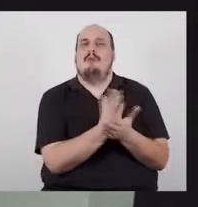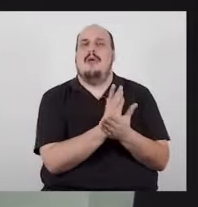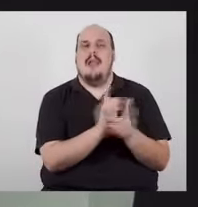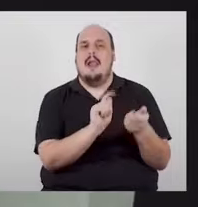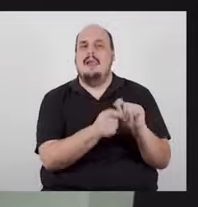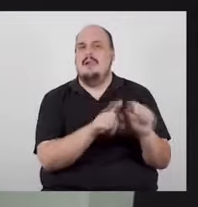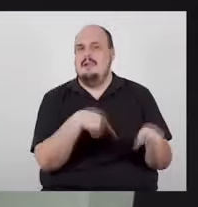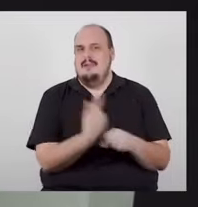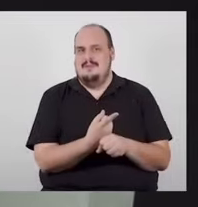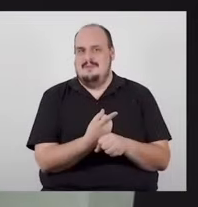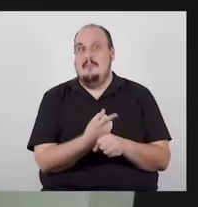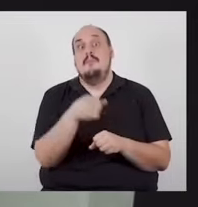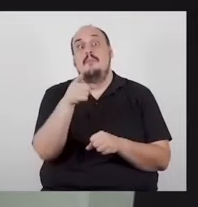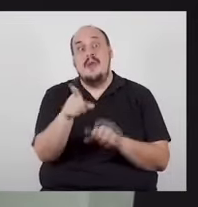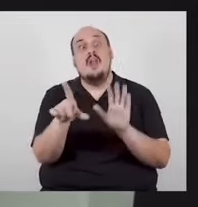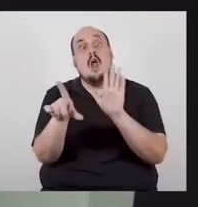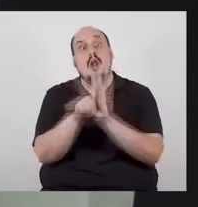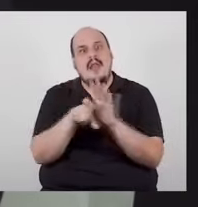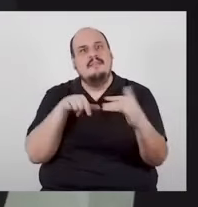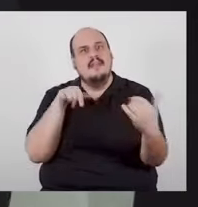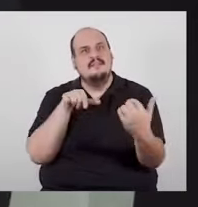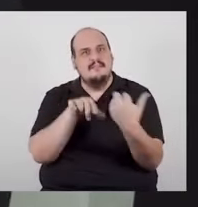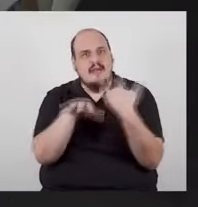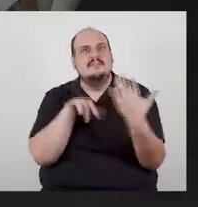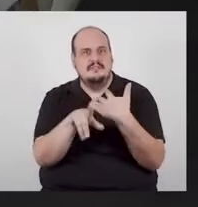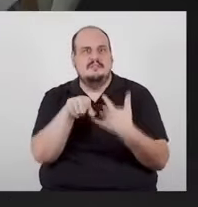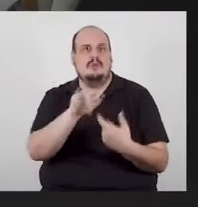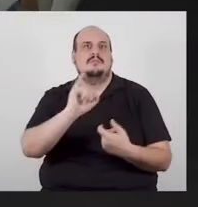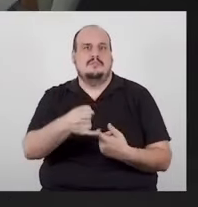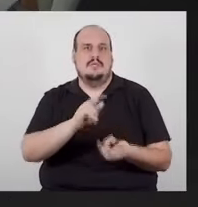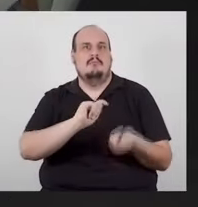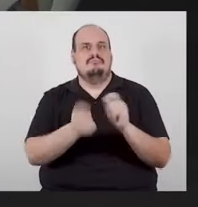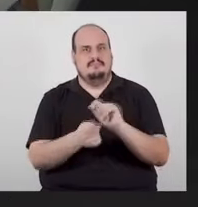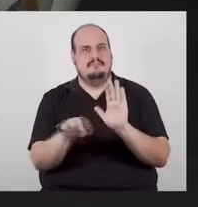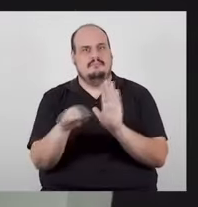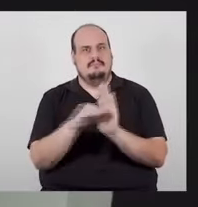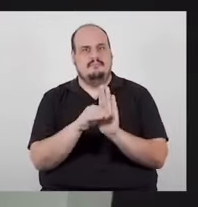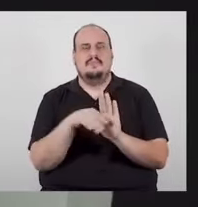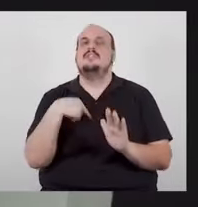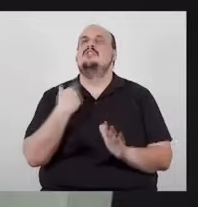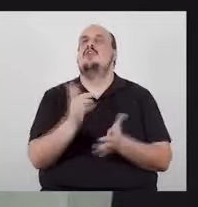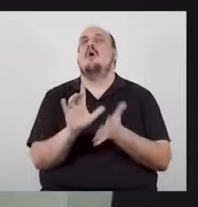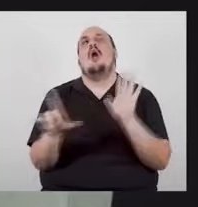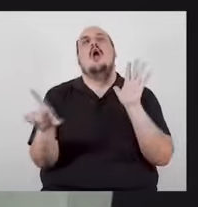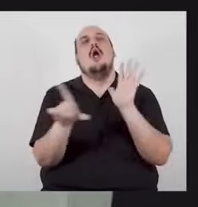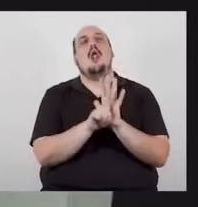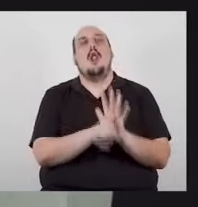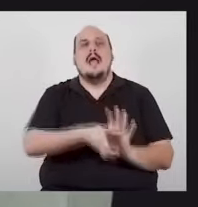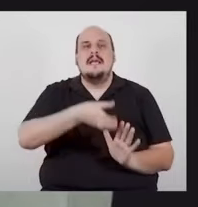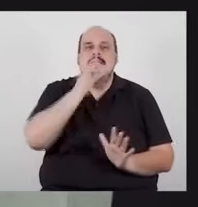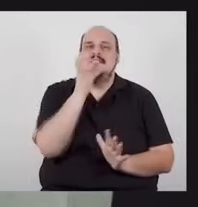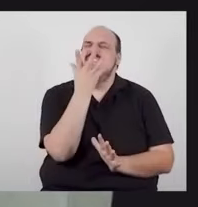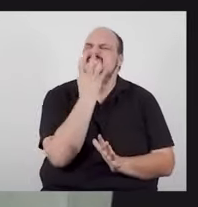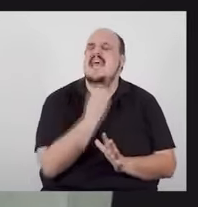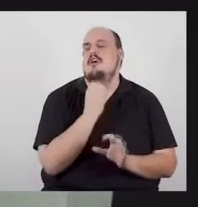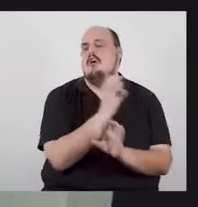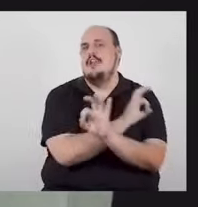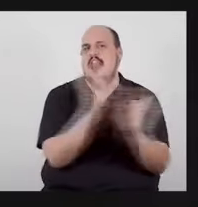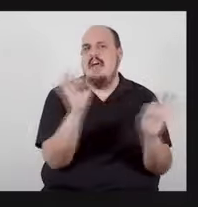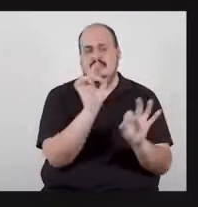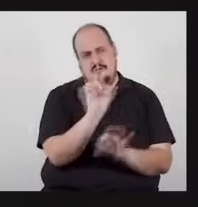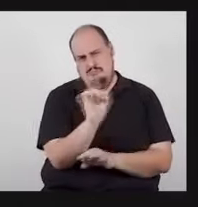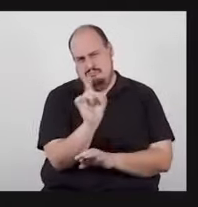Pero es un avance, es un mensaje. Ahora hay que ir por todo lo demás. Acá no se está diciendo, ley seca no se toma. Acá lo que se está diciendo es, si vas a